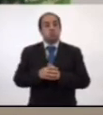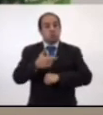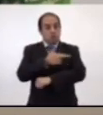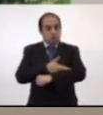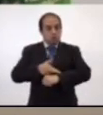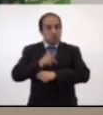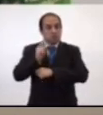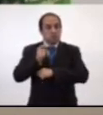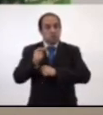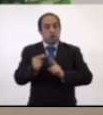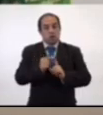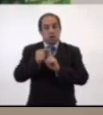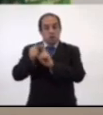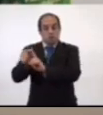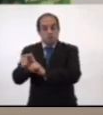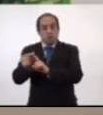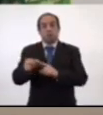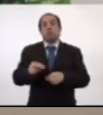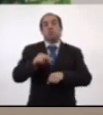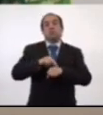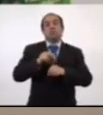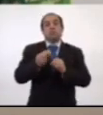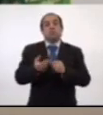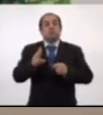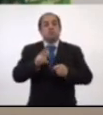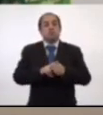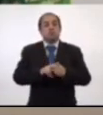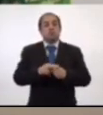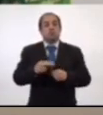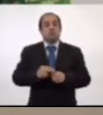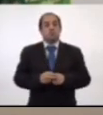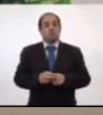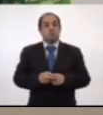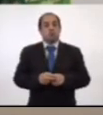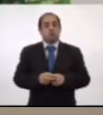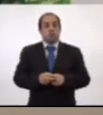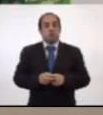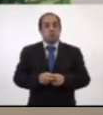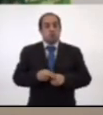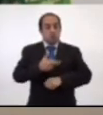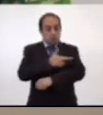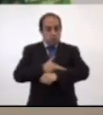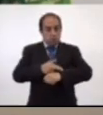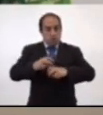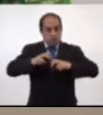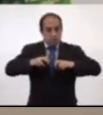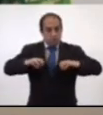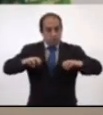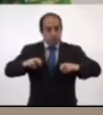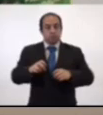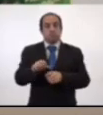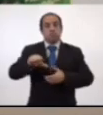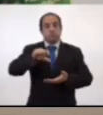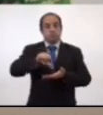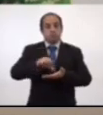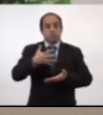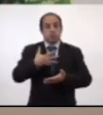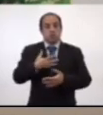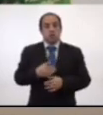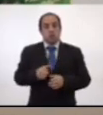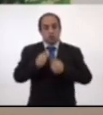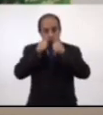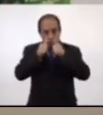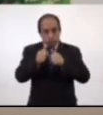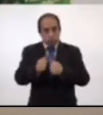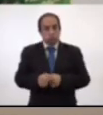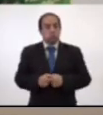la canalización médica y hospitalaria a través de la mesa centralizada y se da el seguimiento correspondiente. También